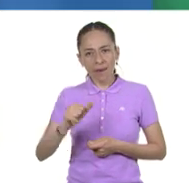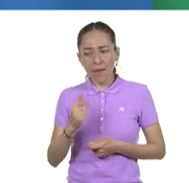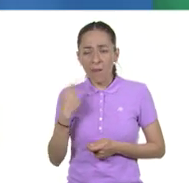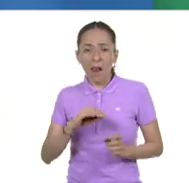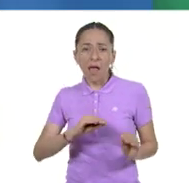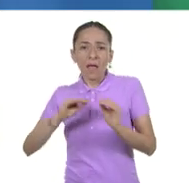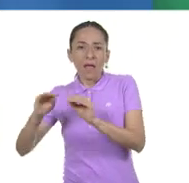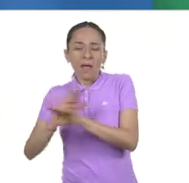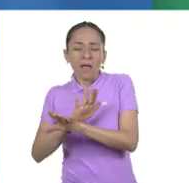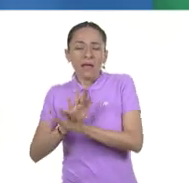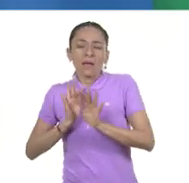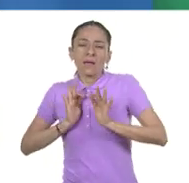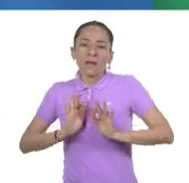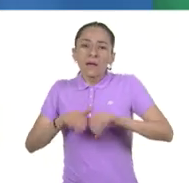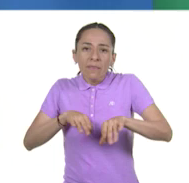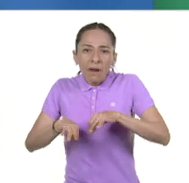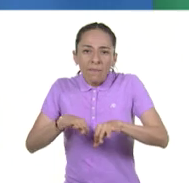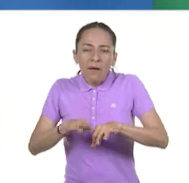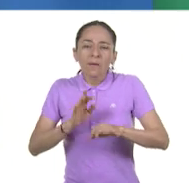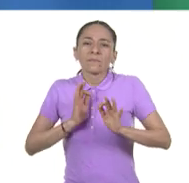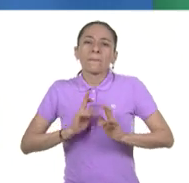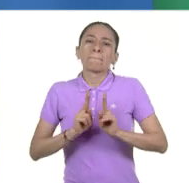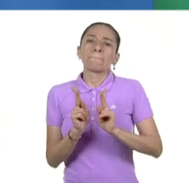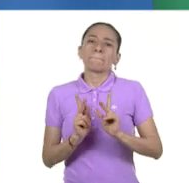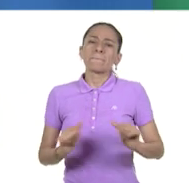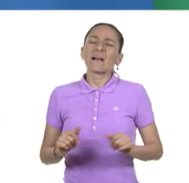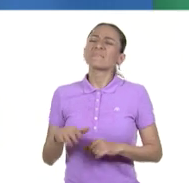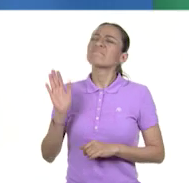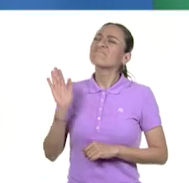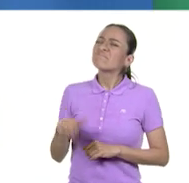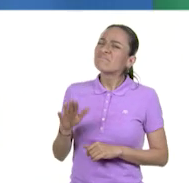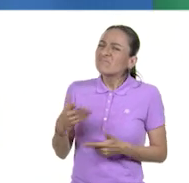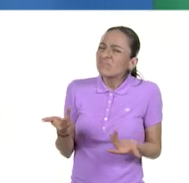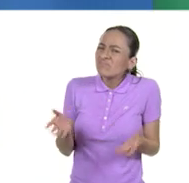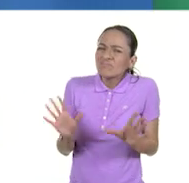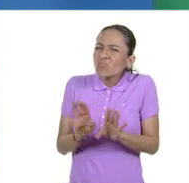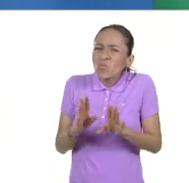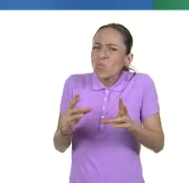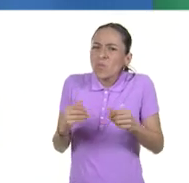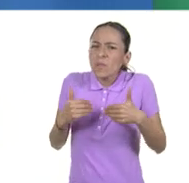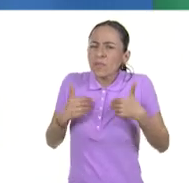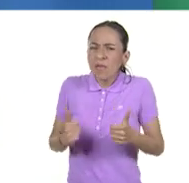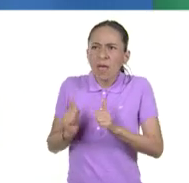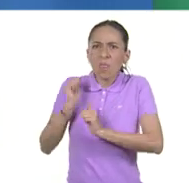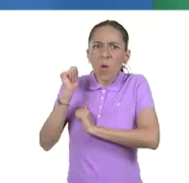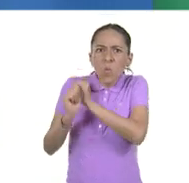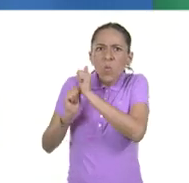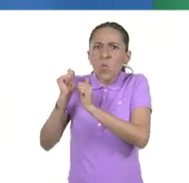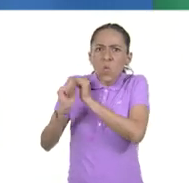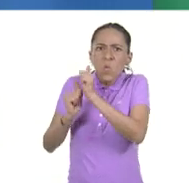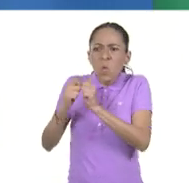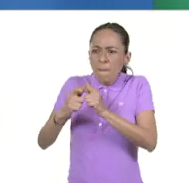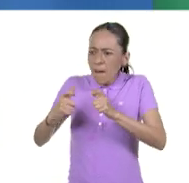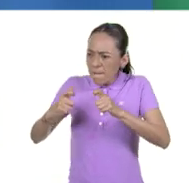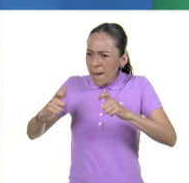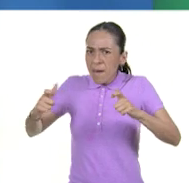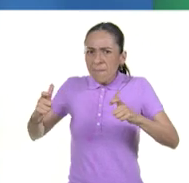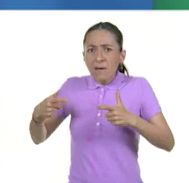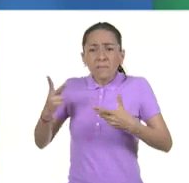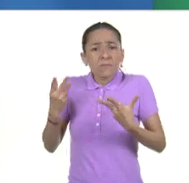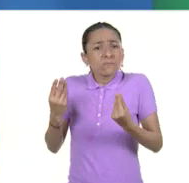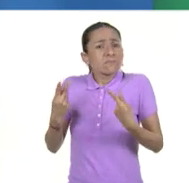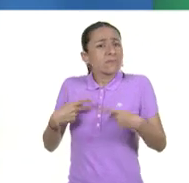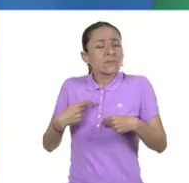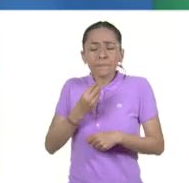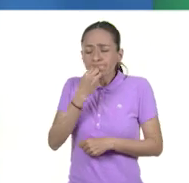Pero entonces, ¿cómo la población en África va en aumento? Muchas personas tienen que salir del continente para buscar